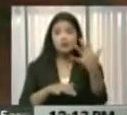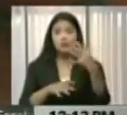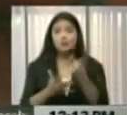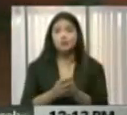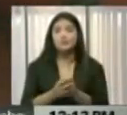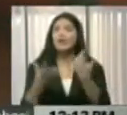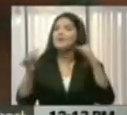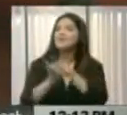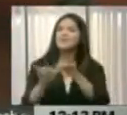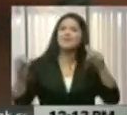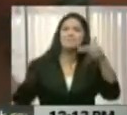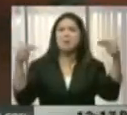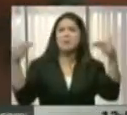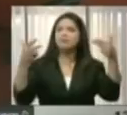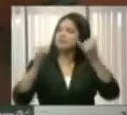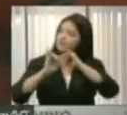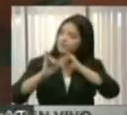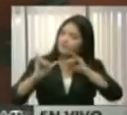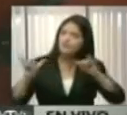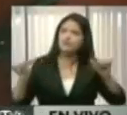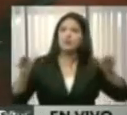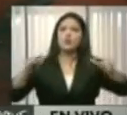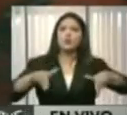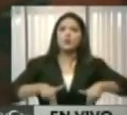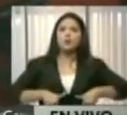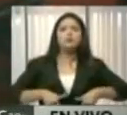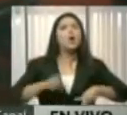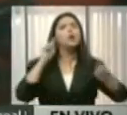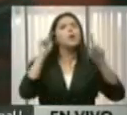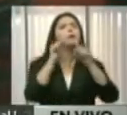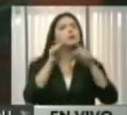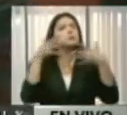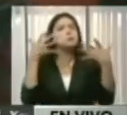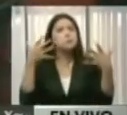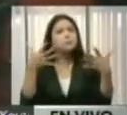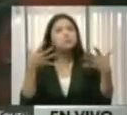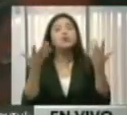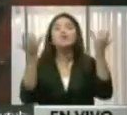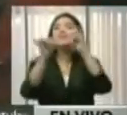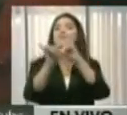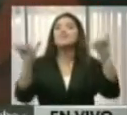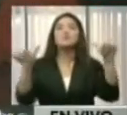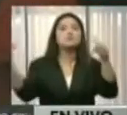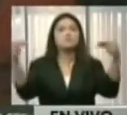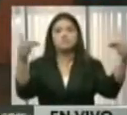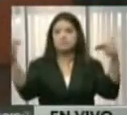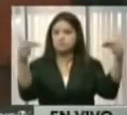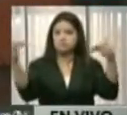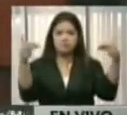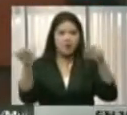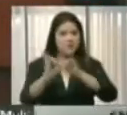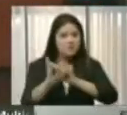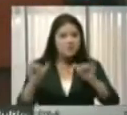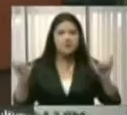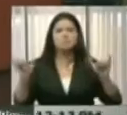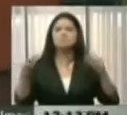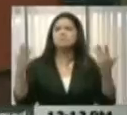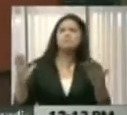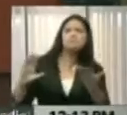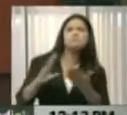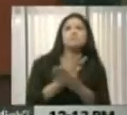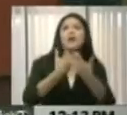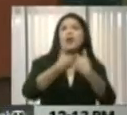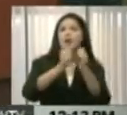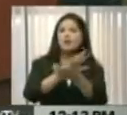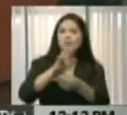del conflicto armado. El objetivo de este punto es ponerle fin al conflicto armado para erradicar la violencia